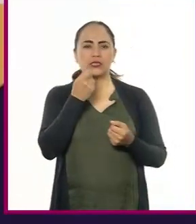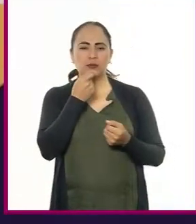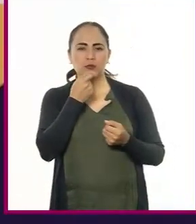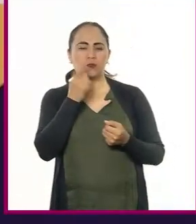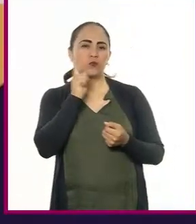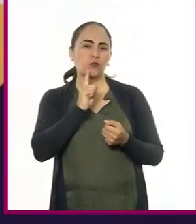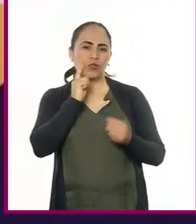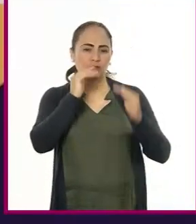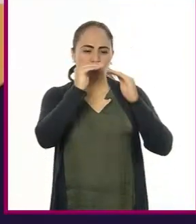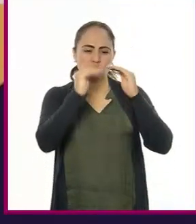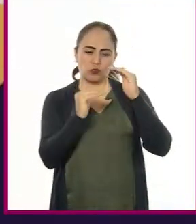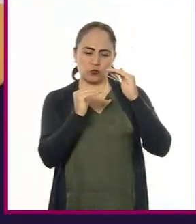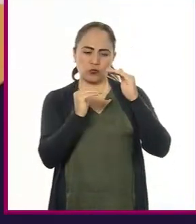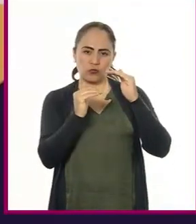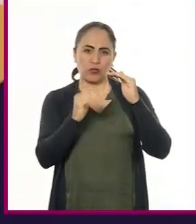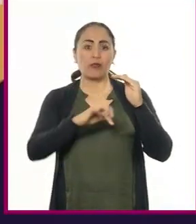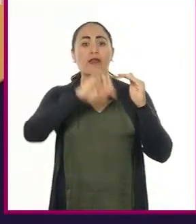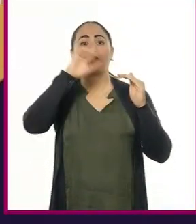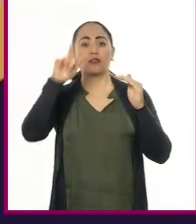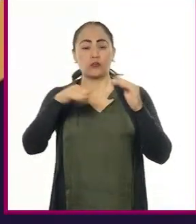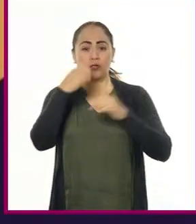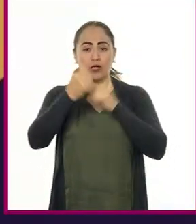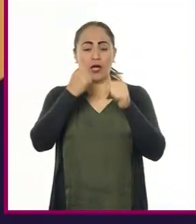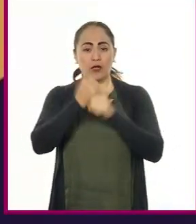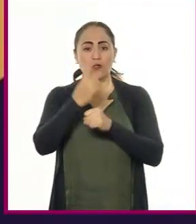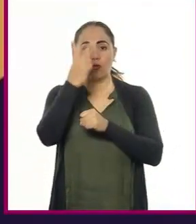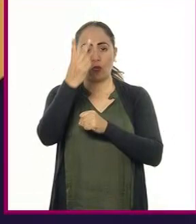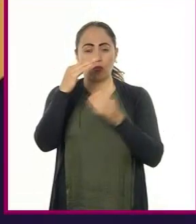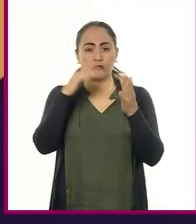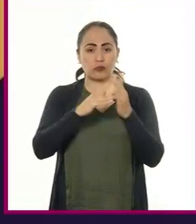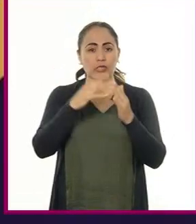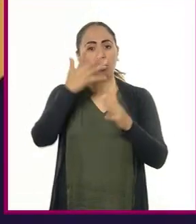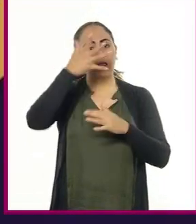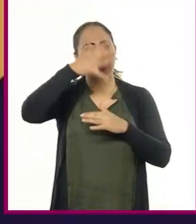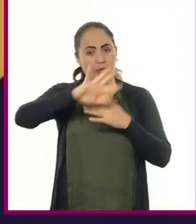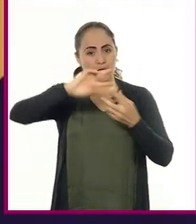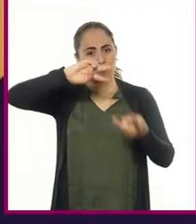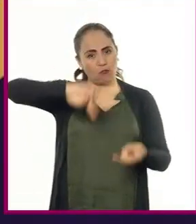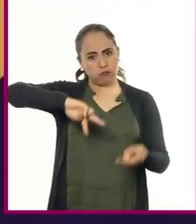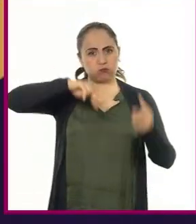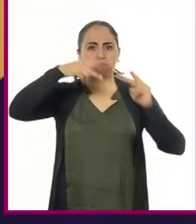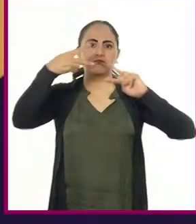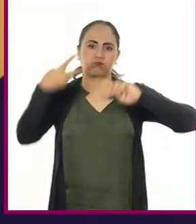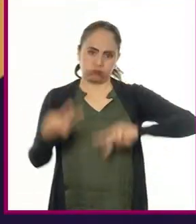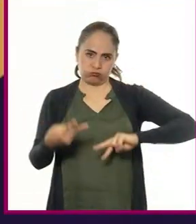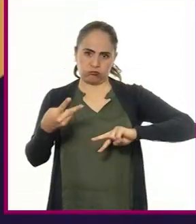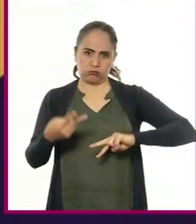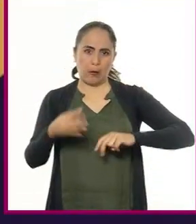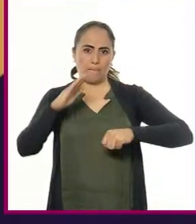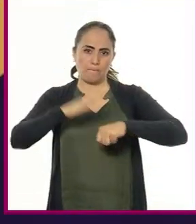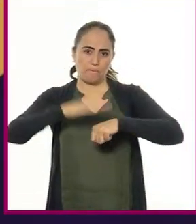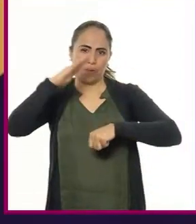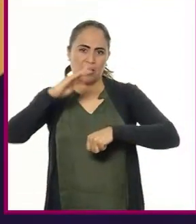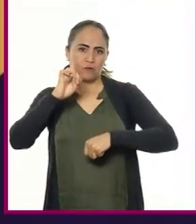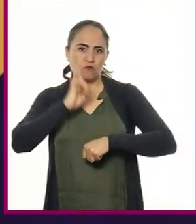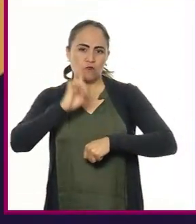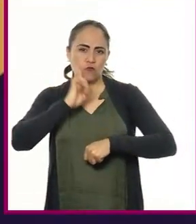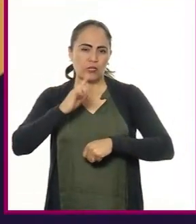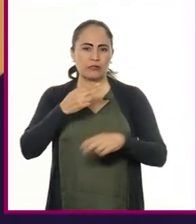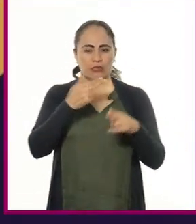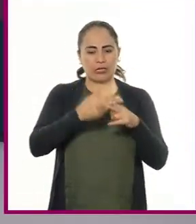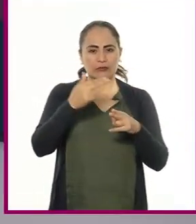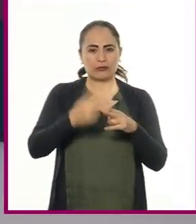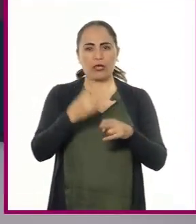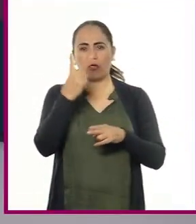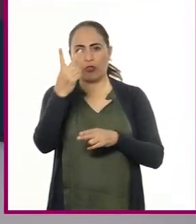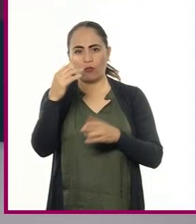condición. Fue a partir del 2010 que esta tendencia se invirtió. Durante una década hasta el